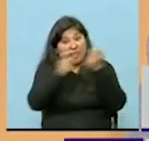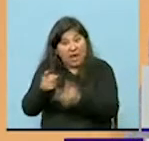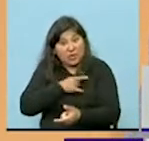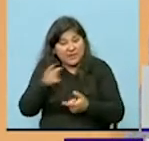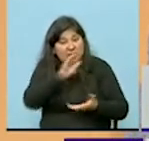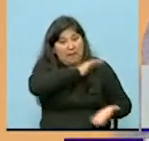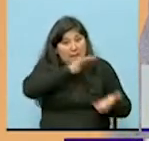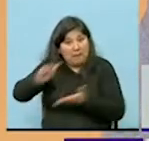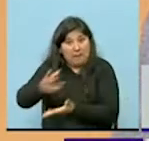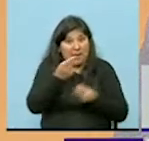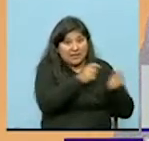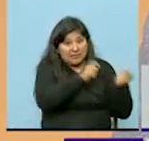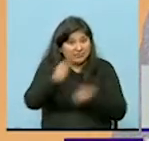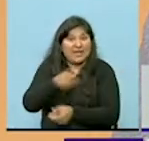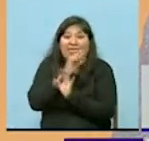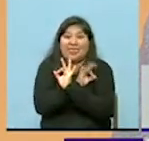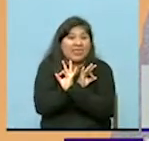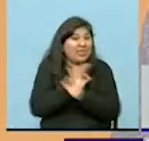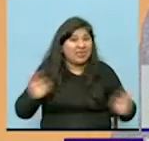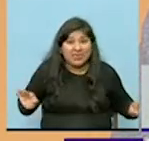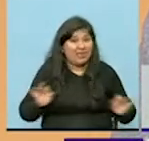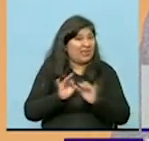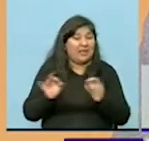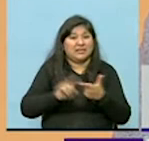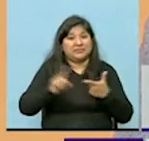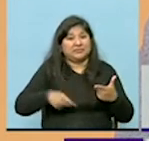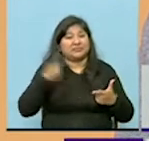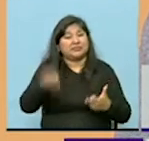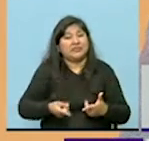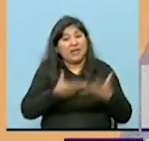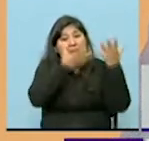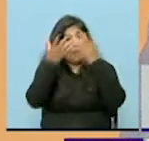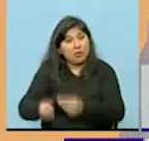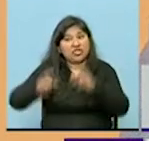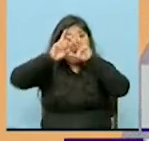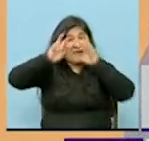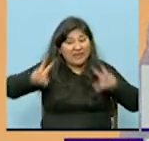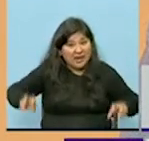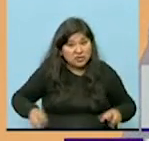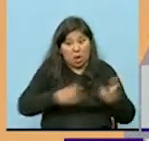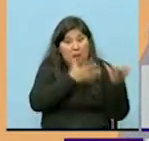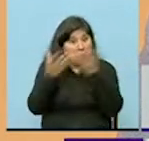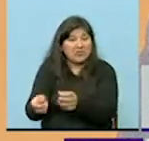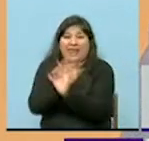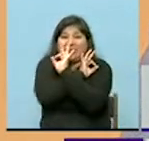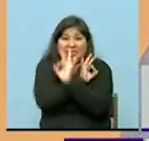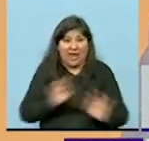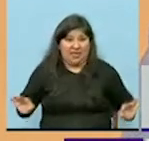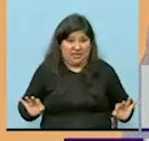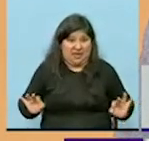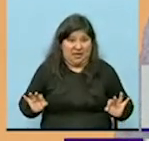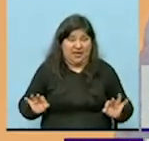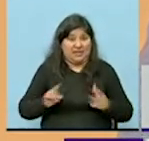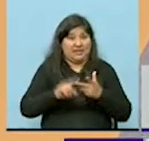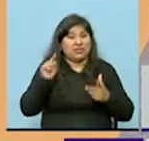país que tiene el presidente es apostar a la universidad privada y yo hice mi primaria en la escuela monteagudo de la tarde este soy loro y se me